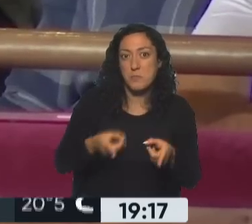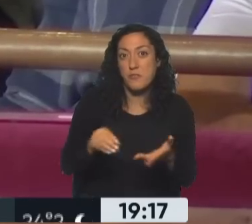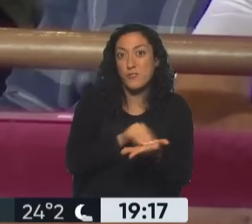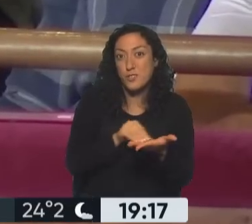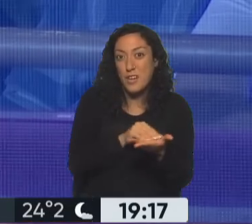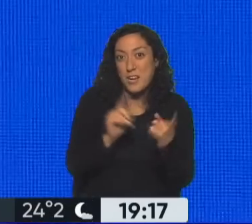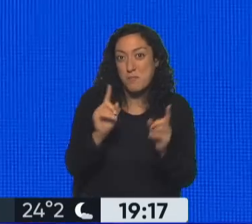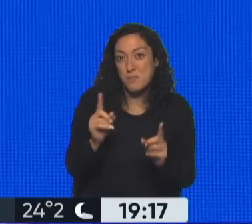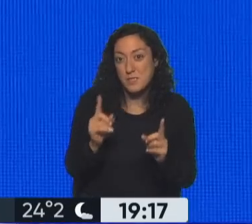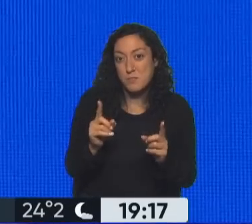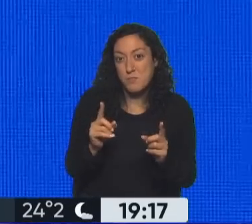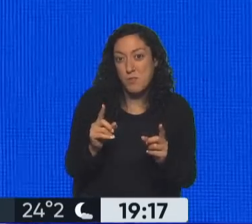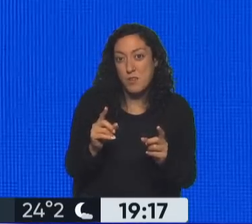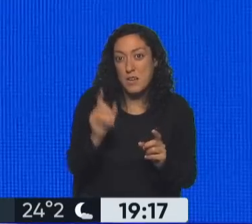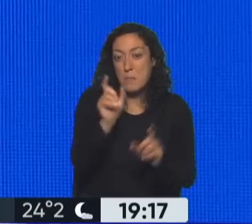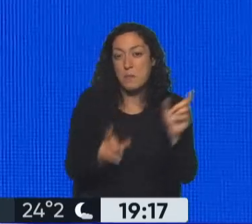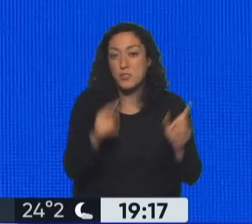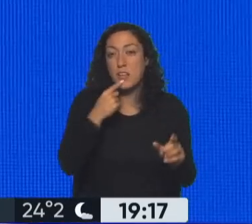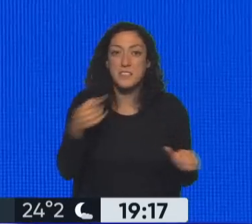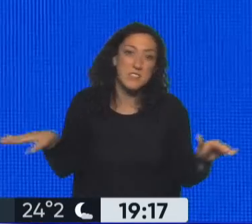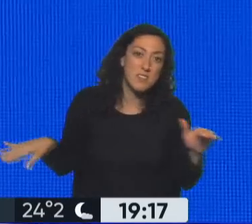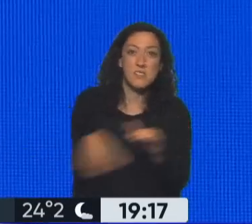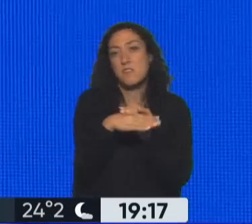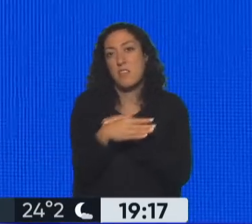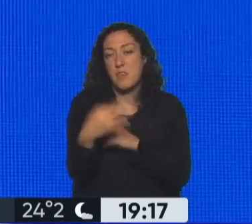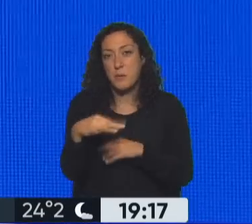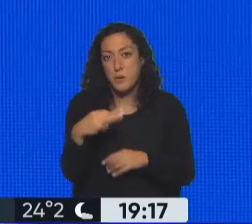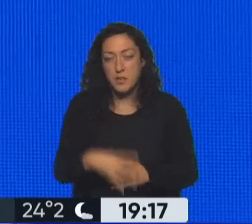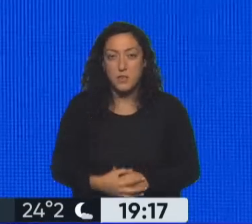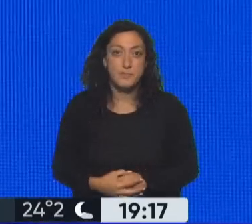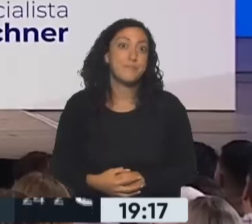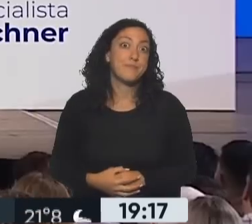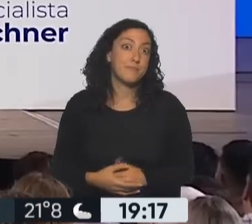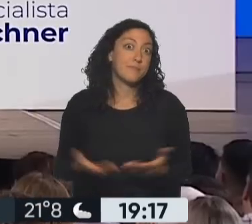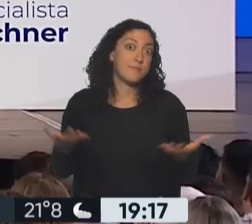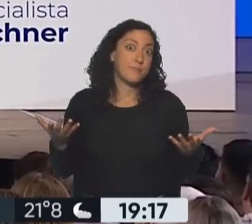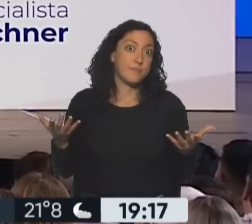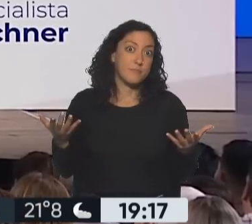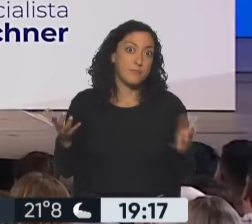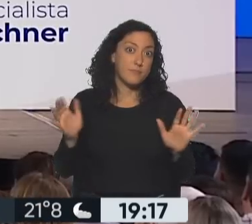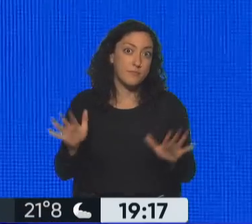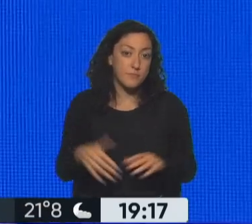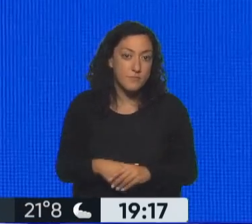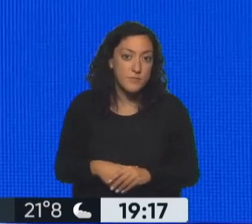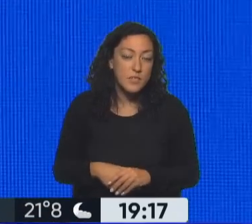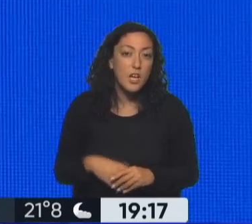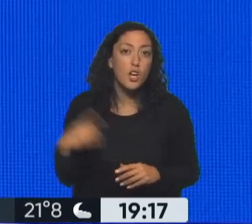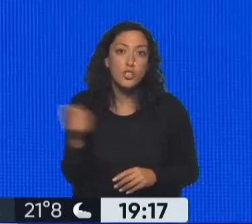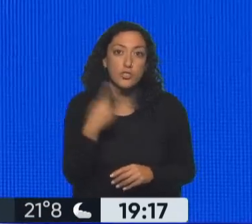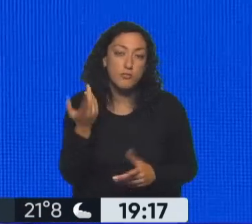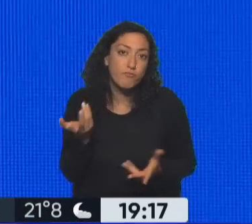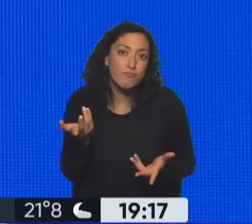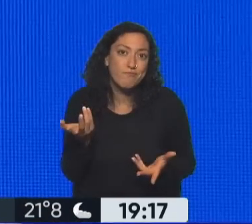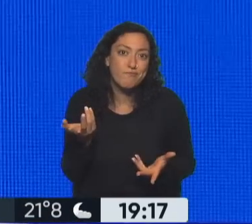funcionarios que en ese momento la gente decía que se vayan todos. Es notable, ¿eh? Es notable. Es notable